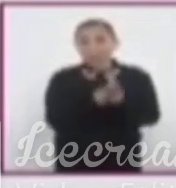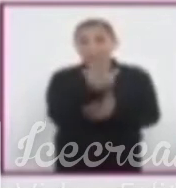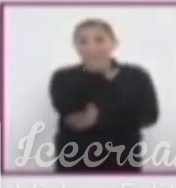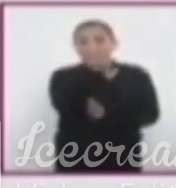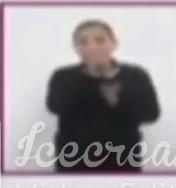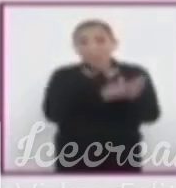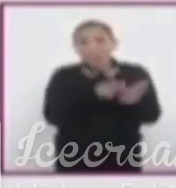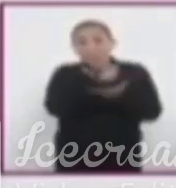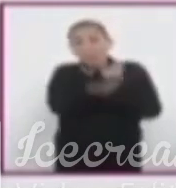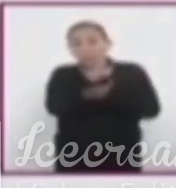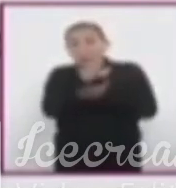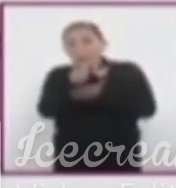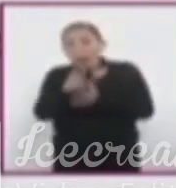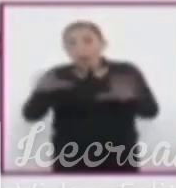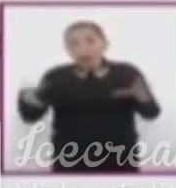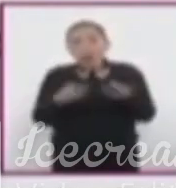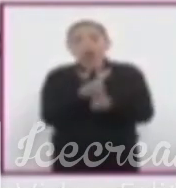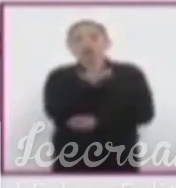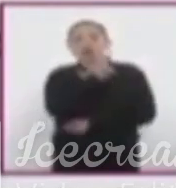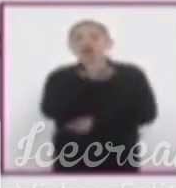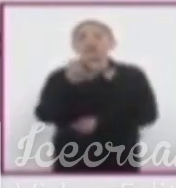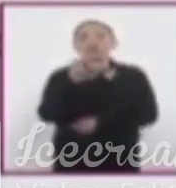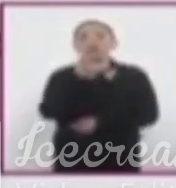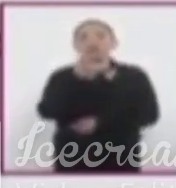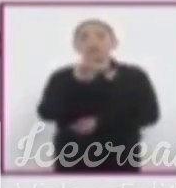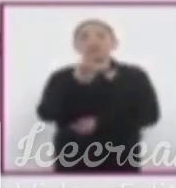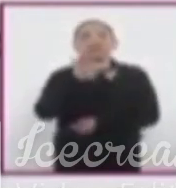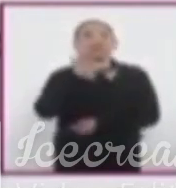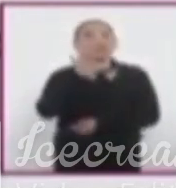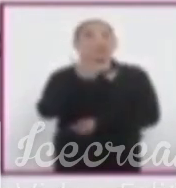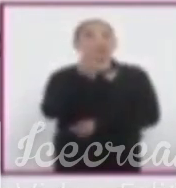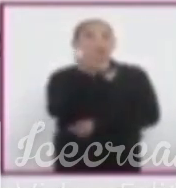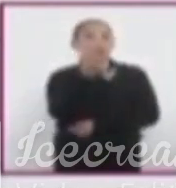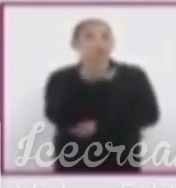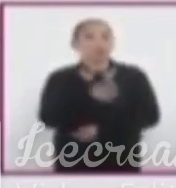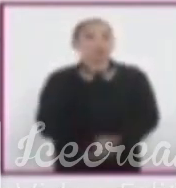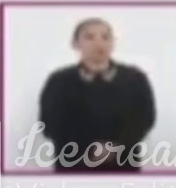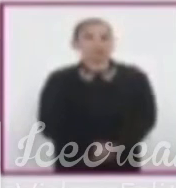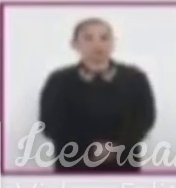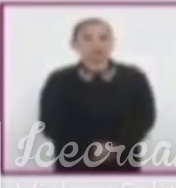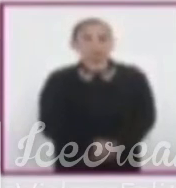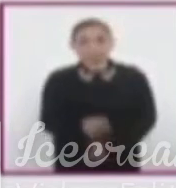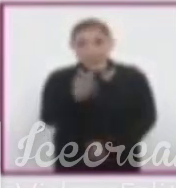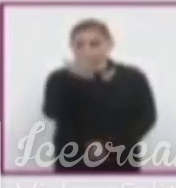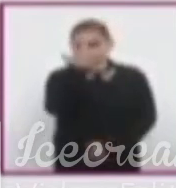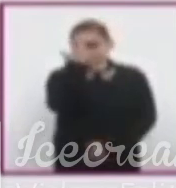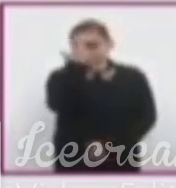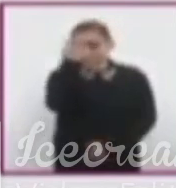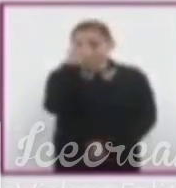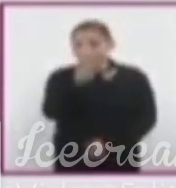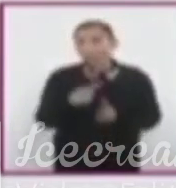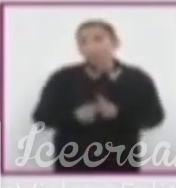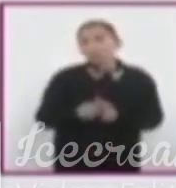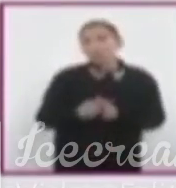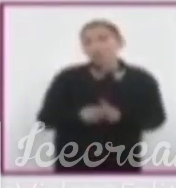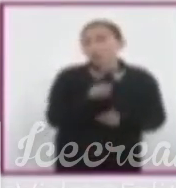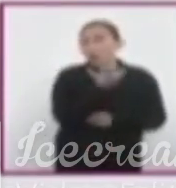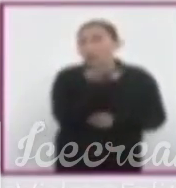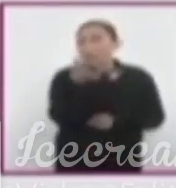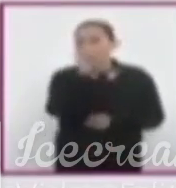6 meses, le saldrá en 295 pesos. Recuerda, para calcular